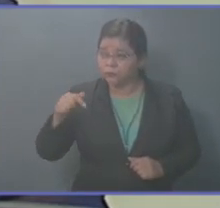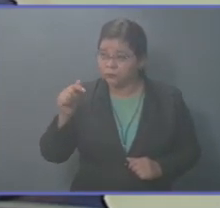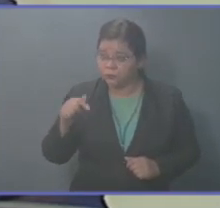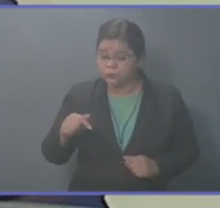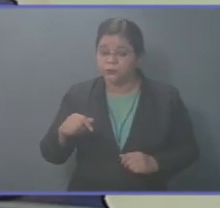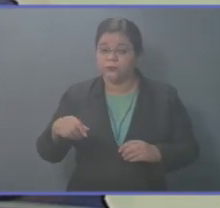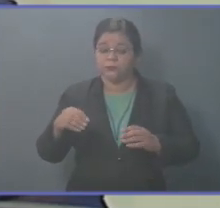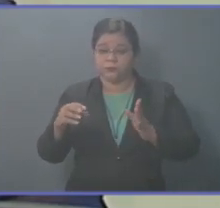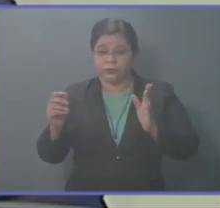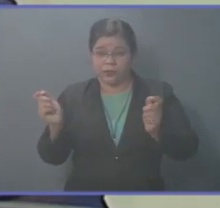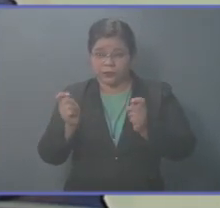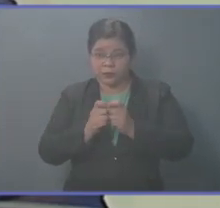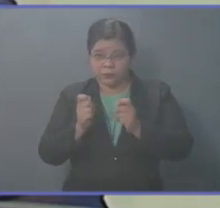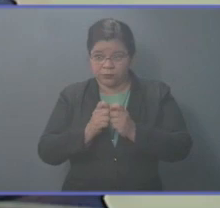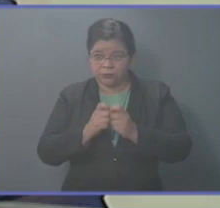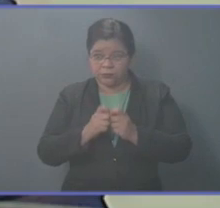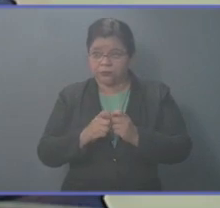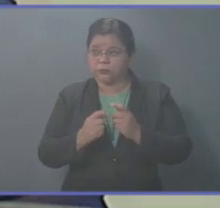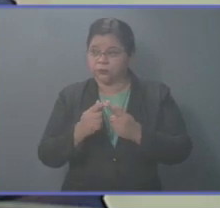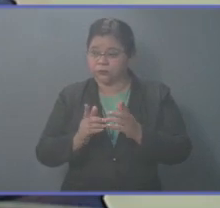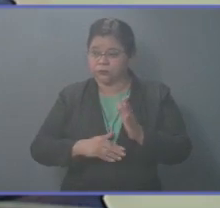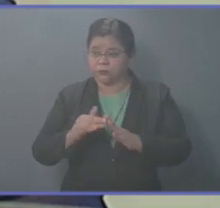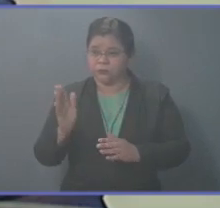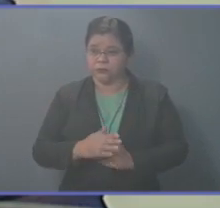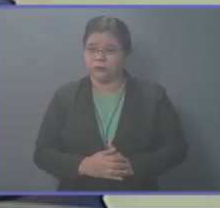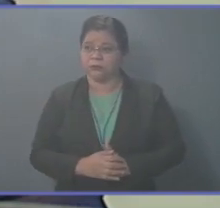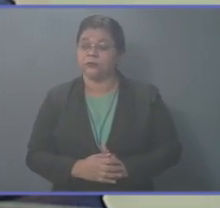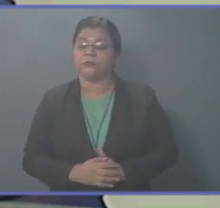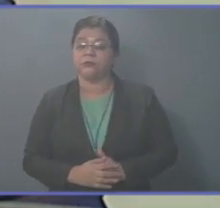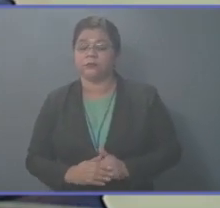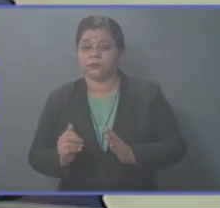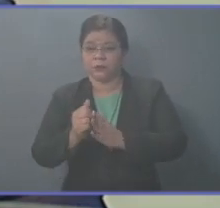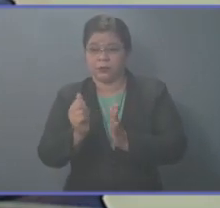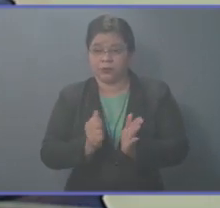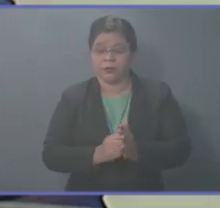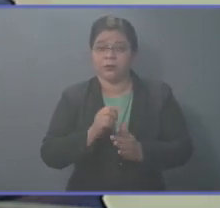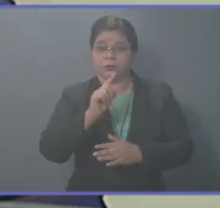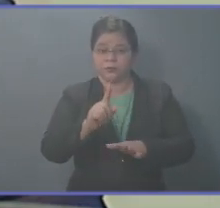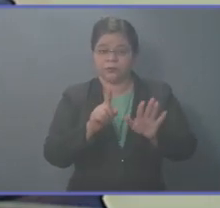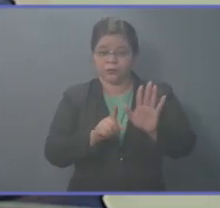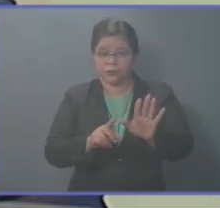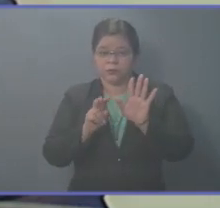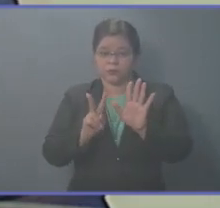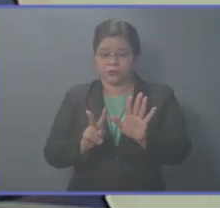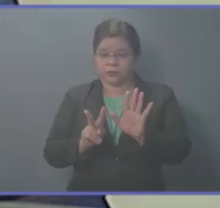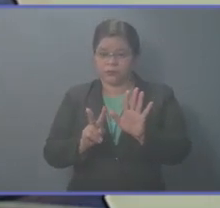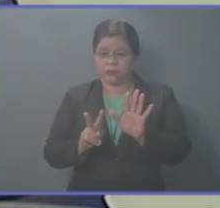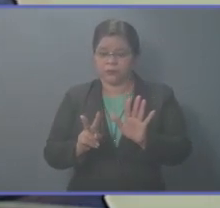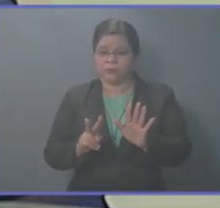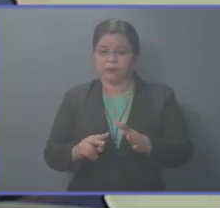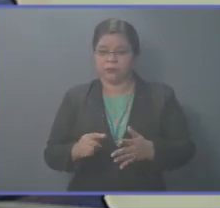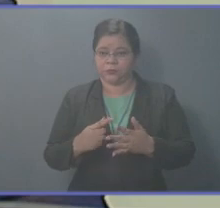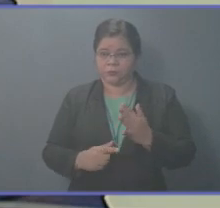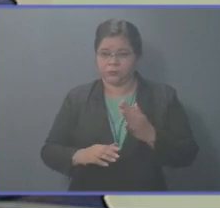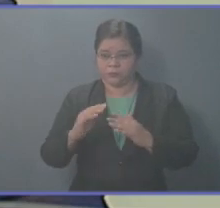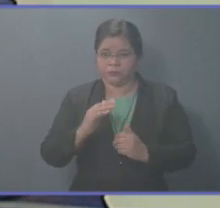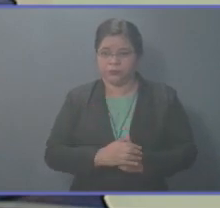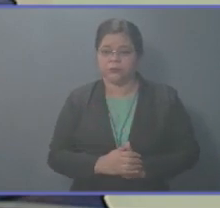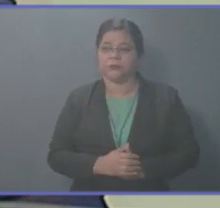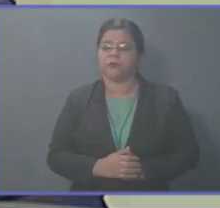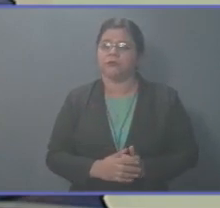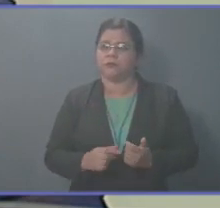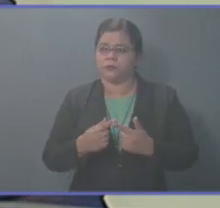supuesto concreto no se cumple la condición establecida en el artículo 167 ordinal séptimo